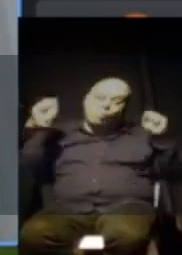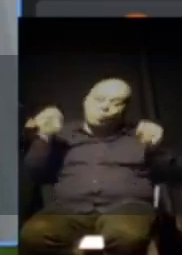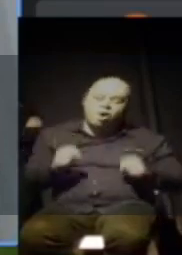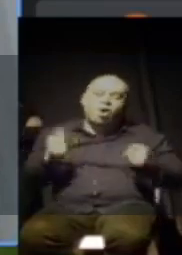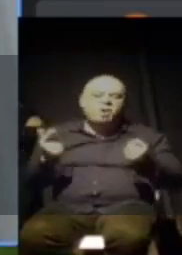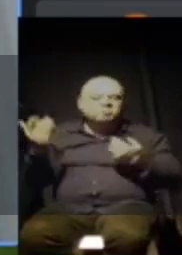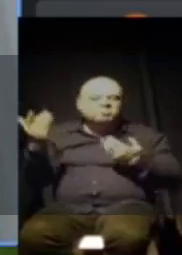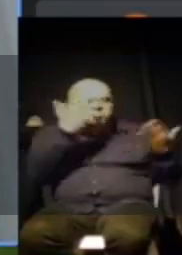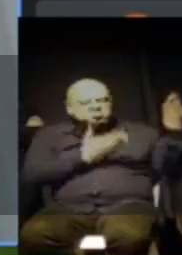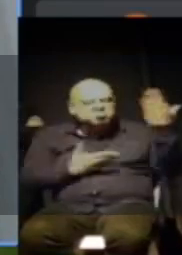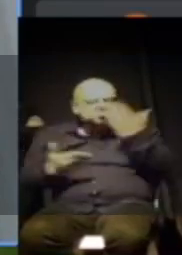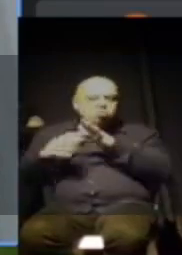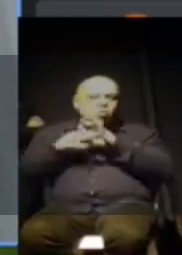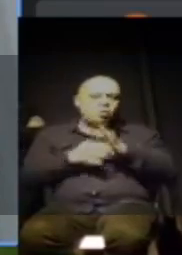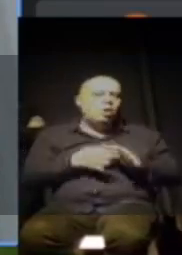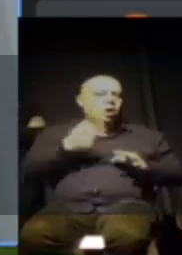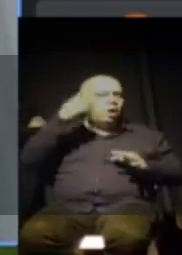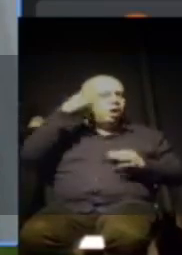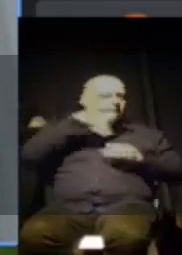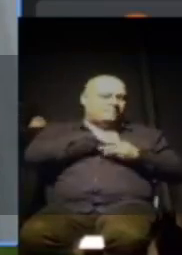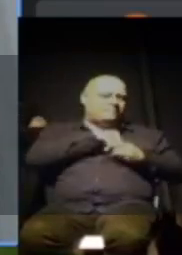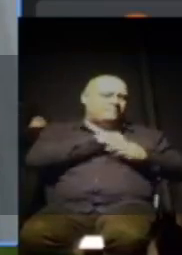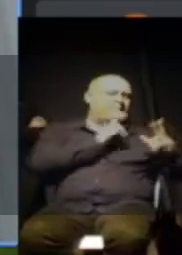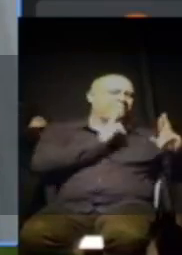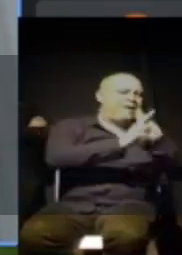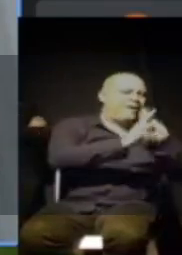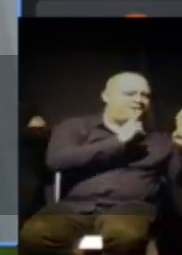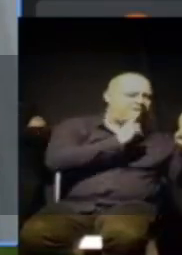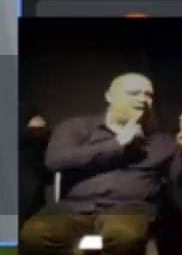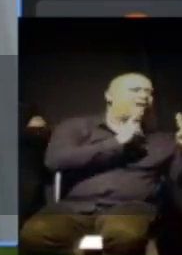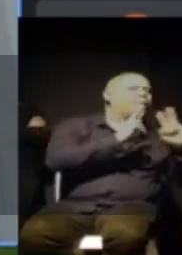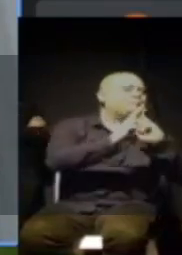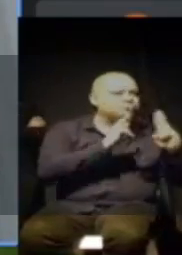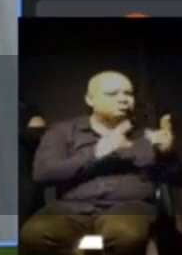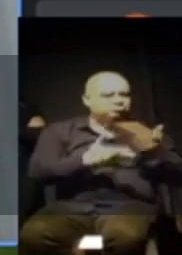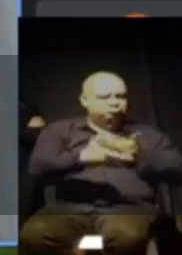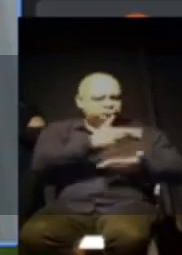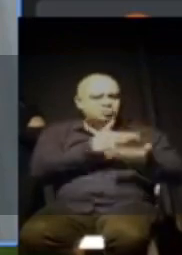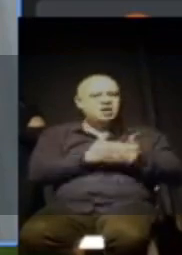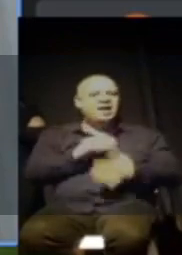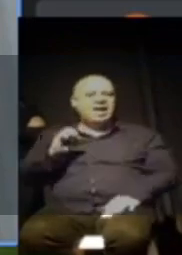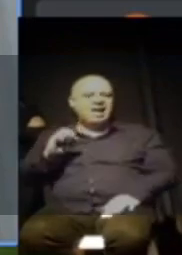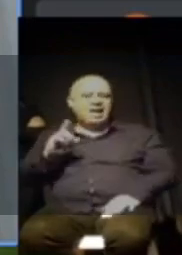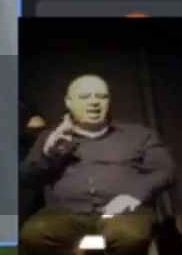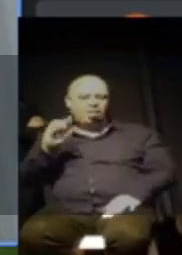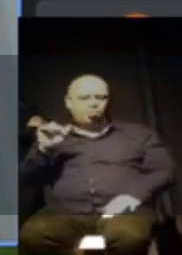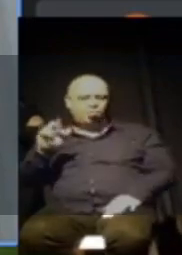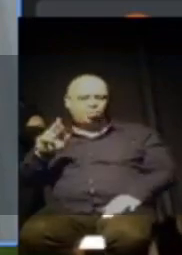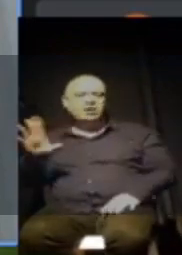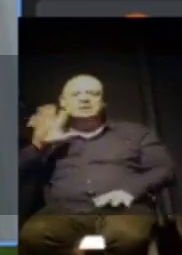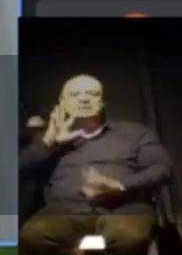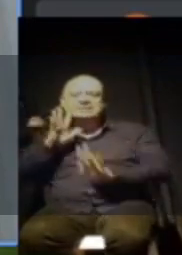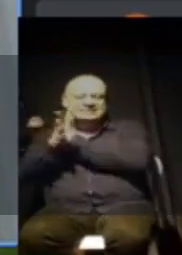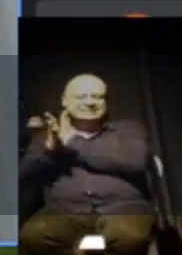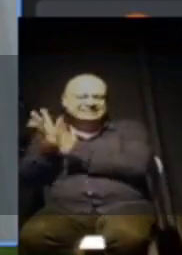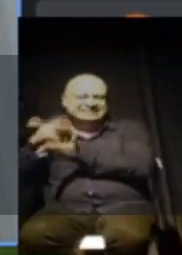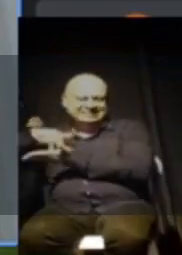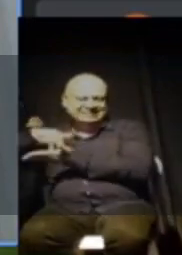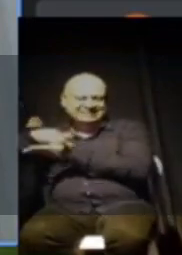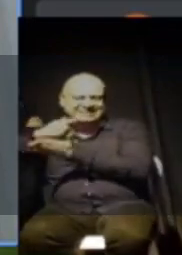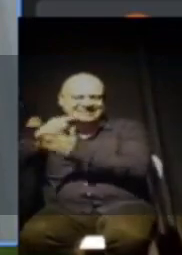la perspectiva de la poética de la relación, el tu mundo de Edward Guisán, marcadas por una